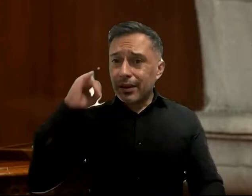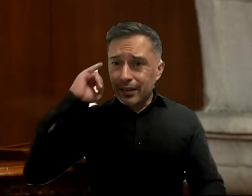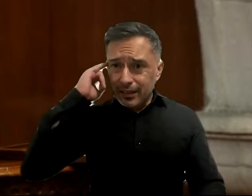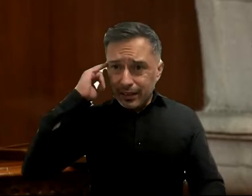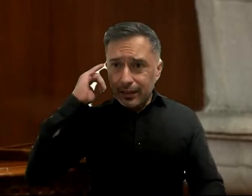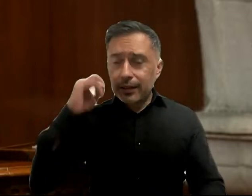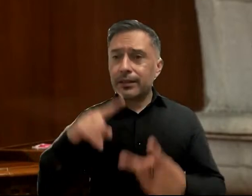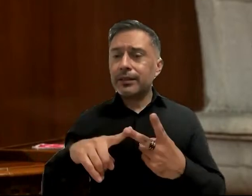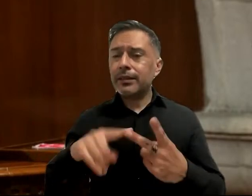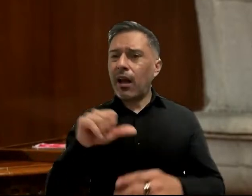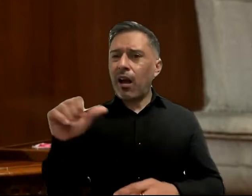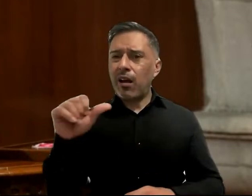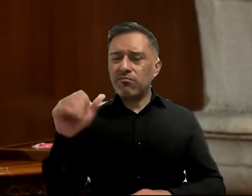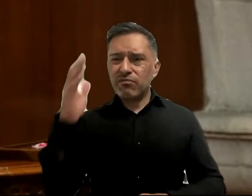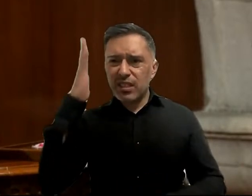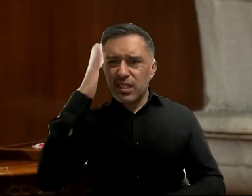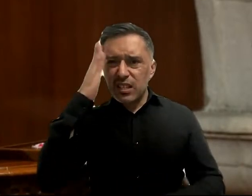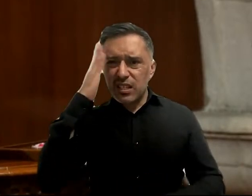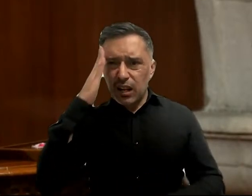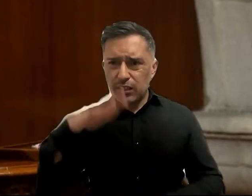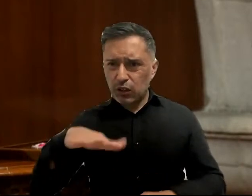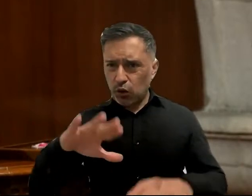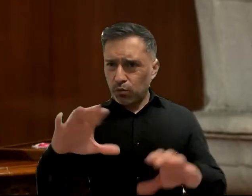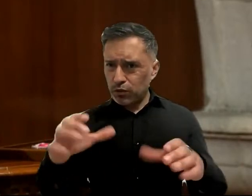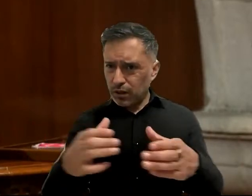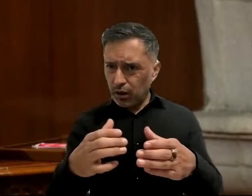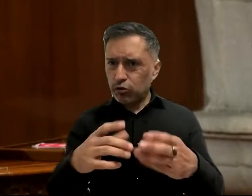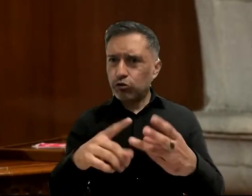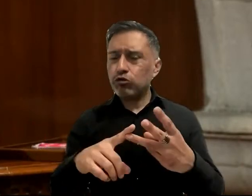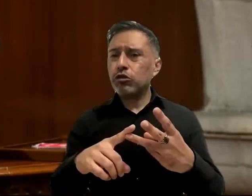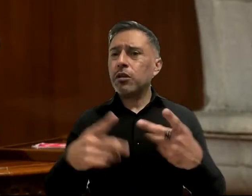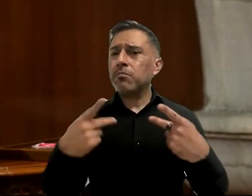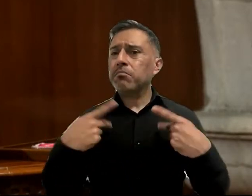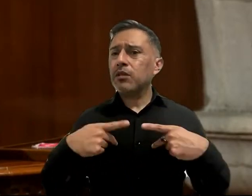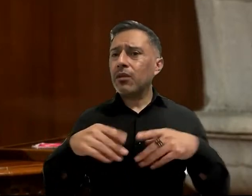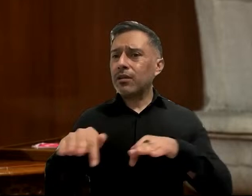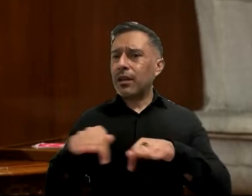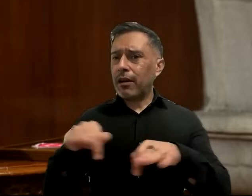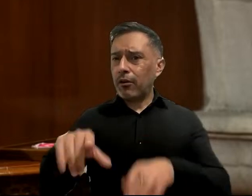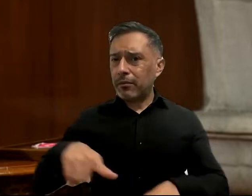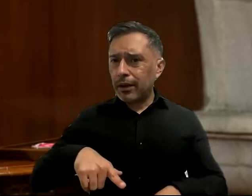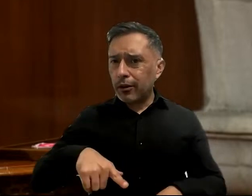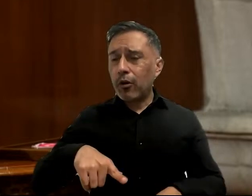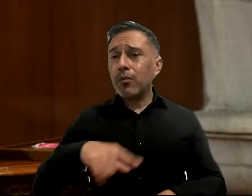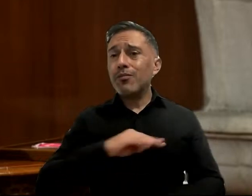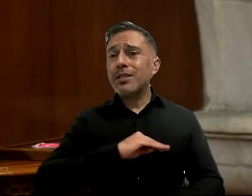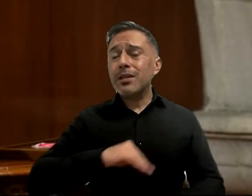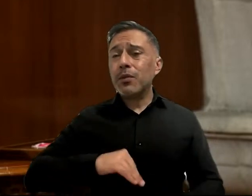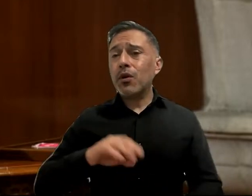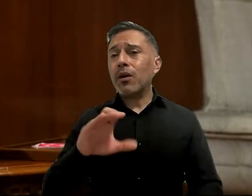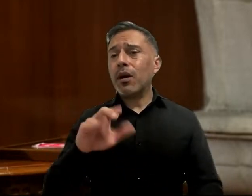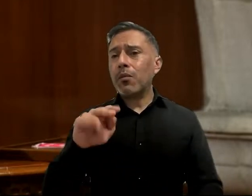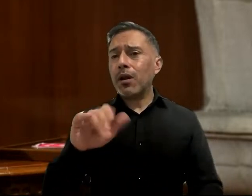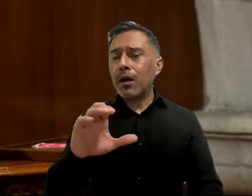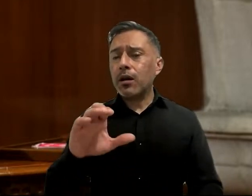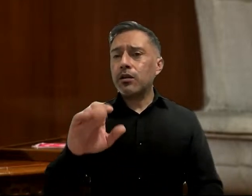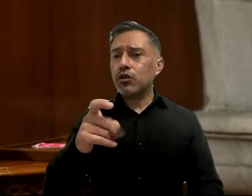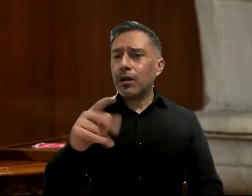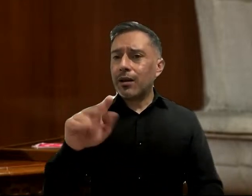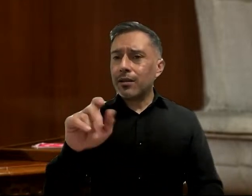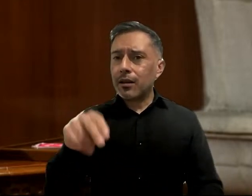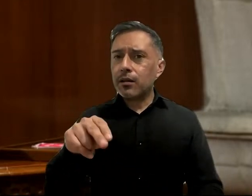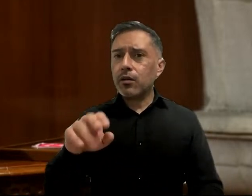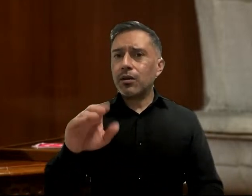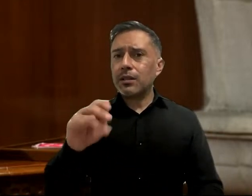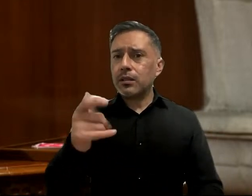comunitarios, servidores públicos, de los municipios de Capuluac, Xonacatlán,